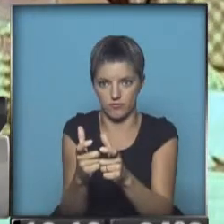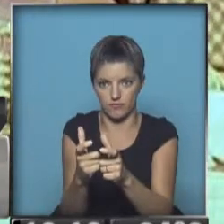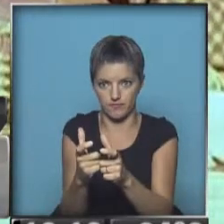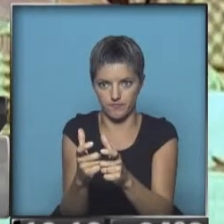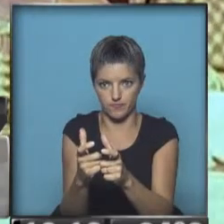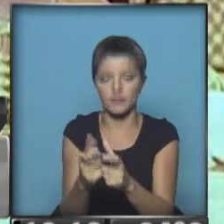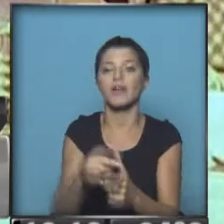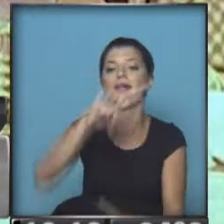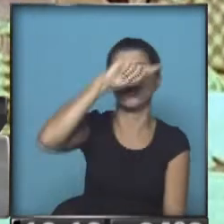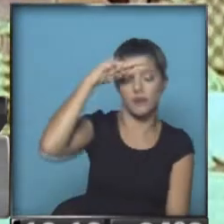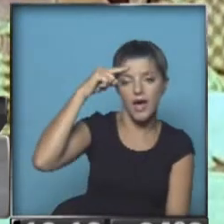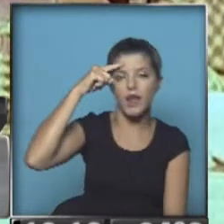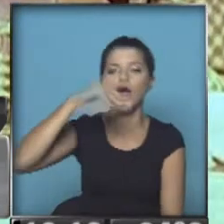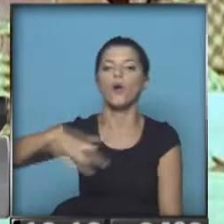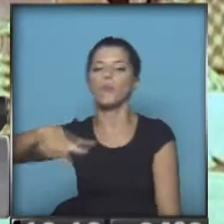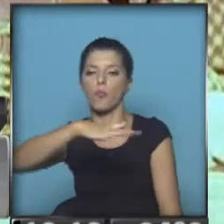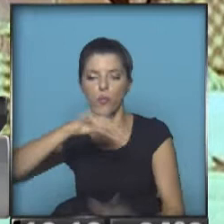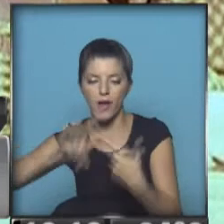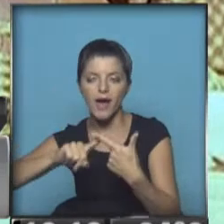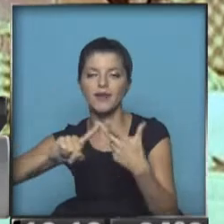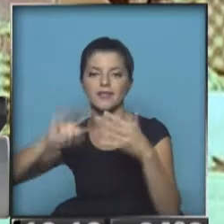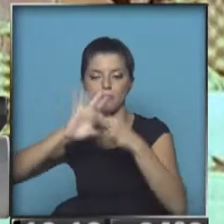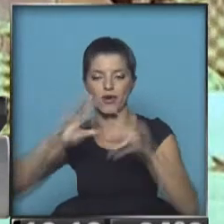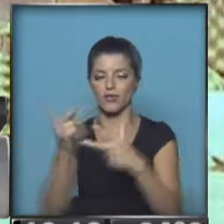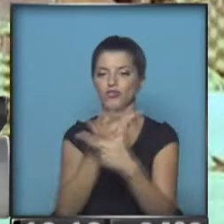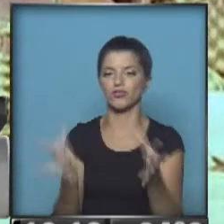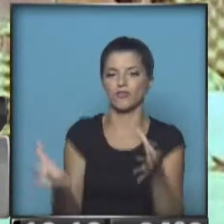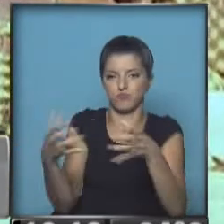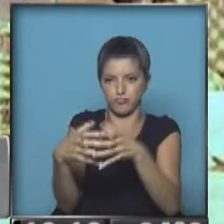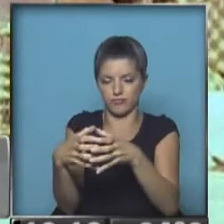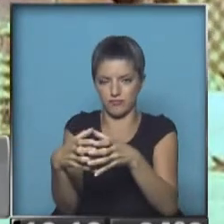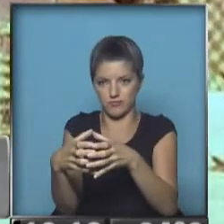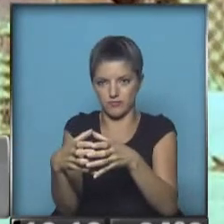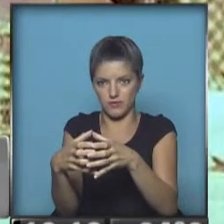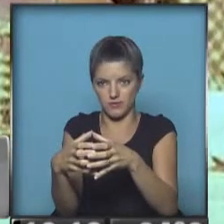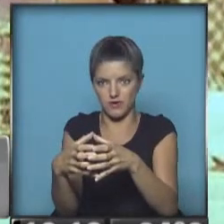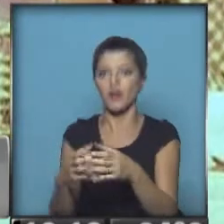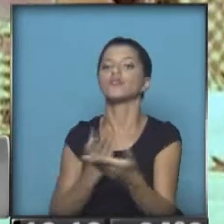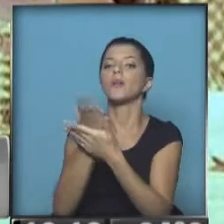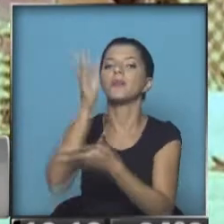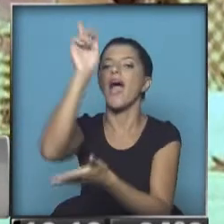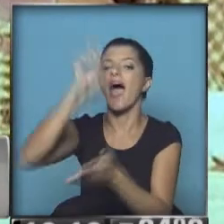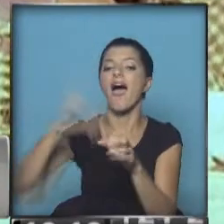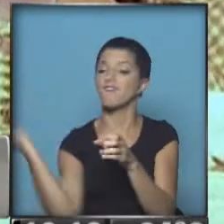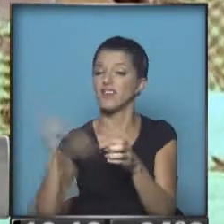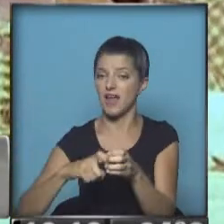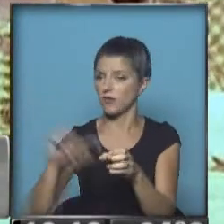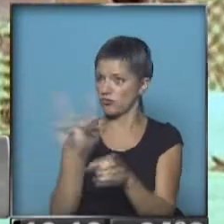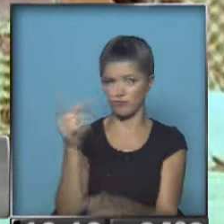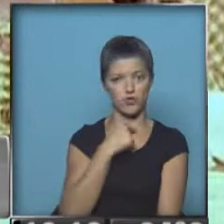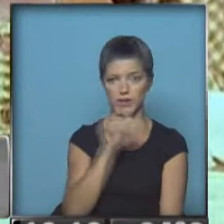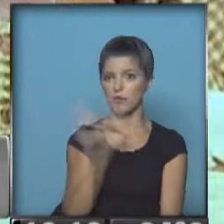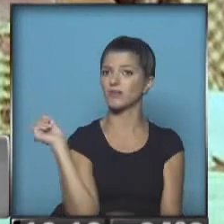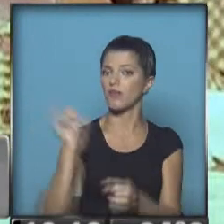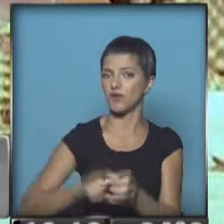los nacionales, los populares y los democráticos. No se le pide ficha de afiliación a nadie, no queremos que se afilien